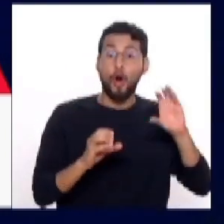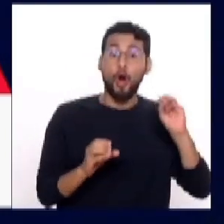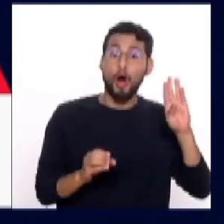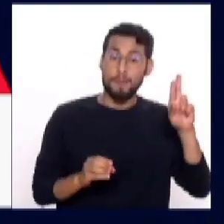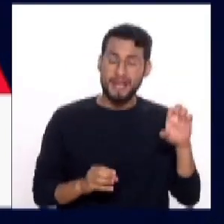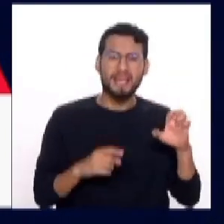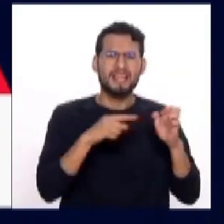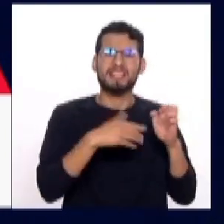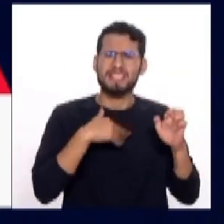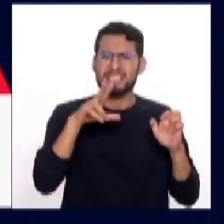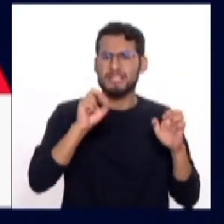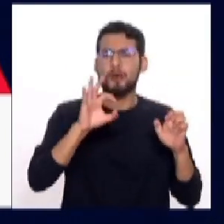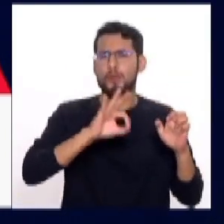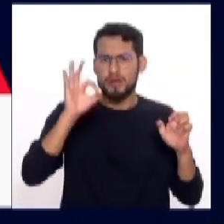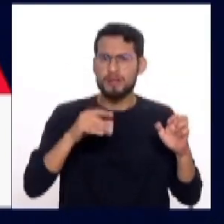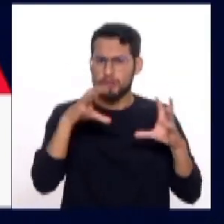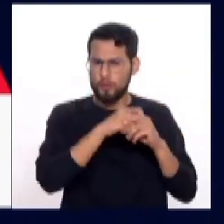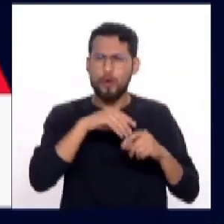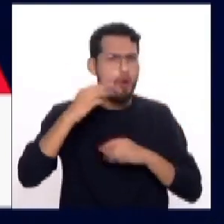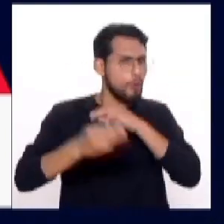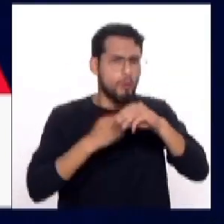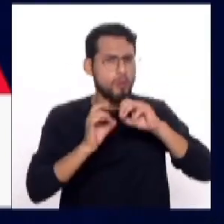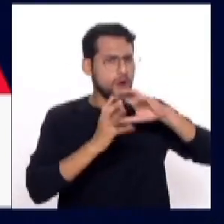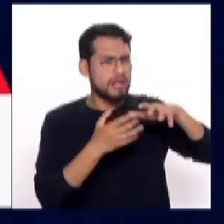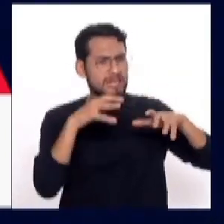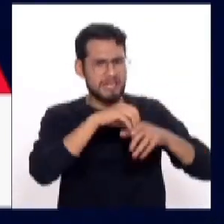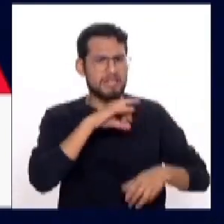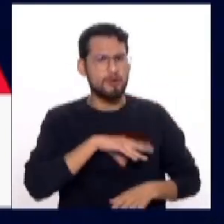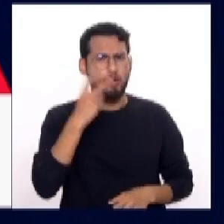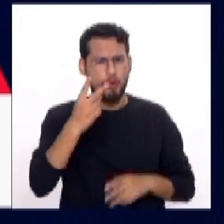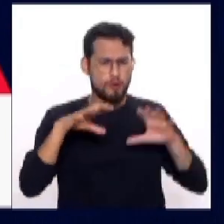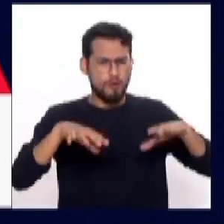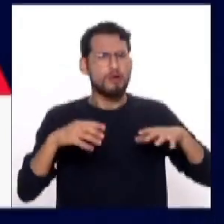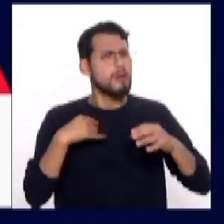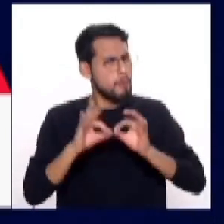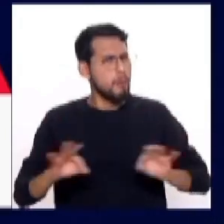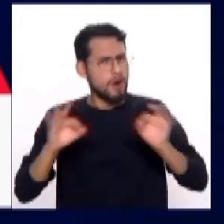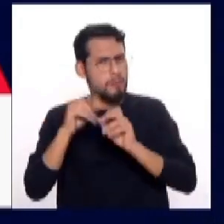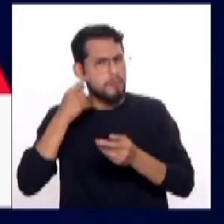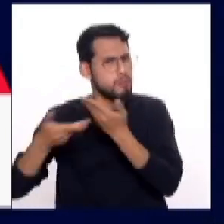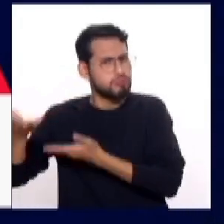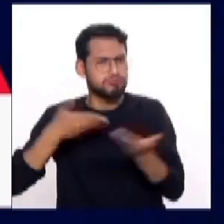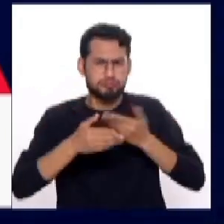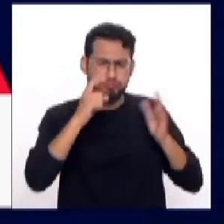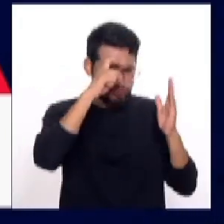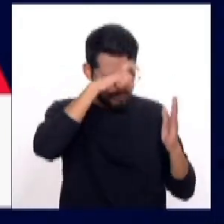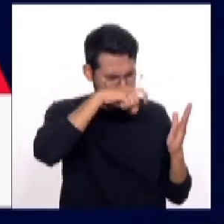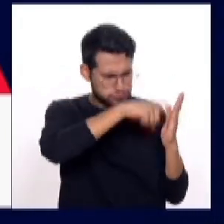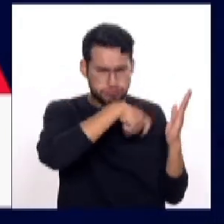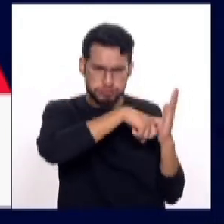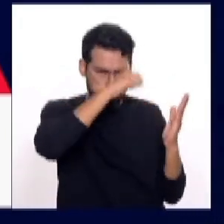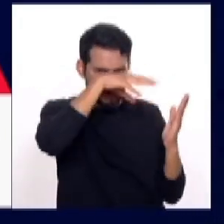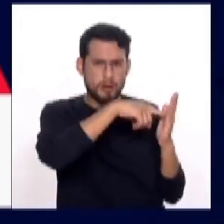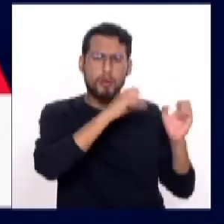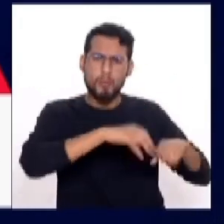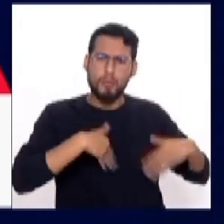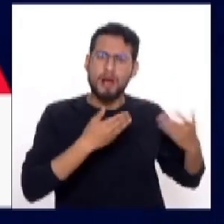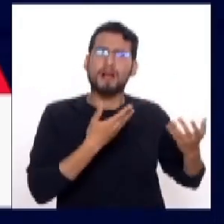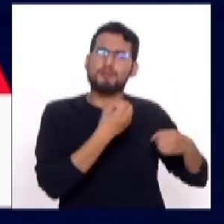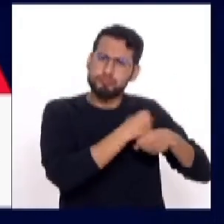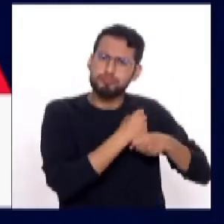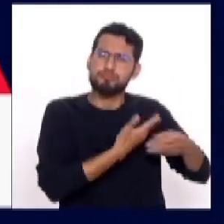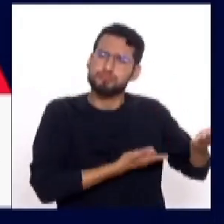en donde tenemos cerca del 30% de las reservas del mundo que son dos minerales críticos justamente para la para poder